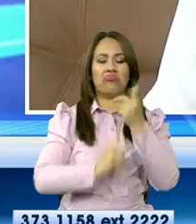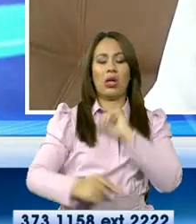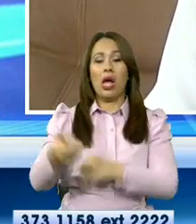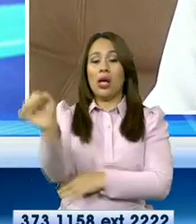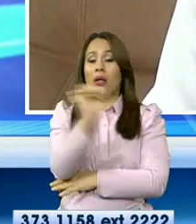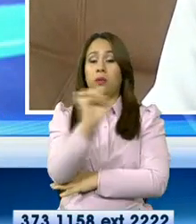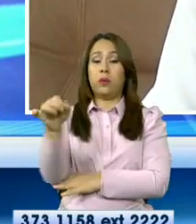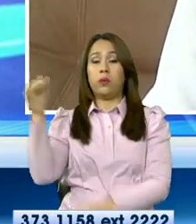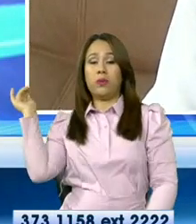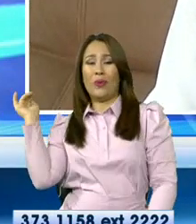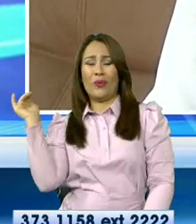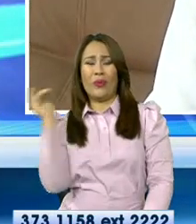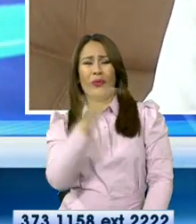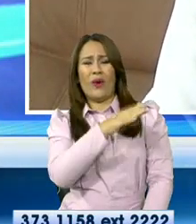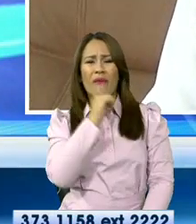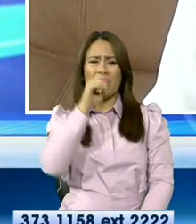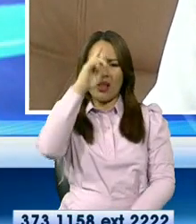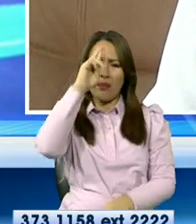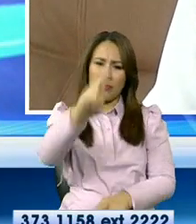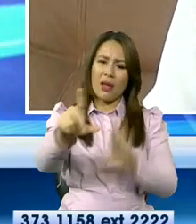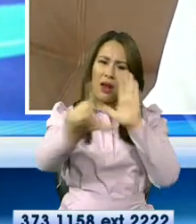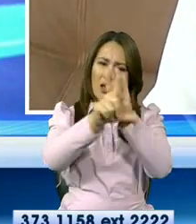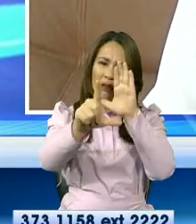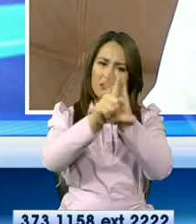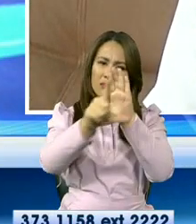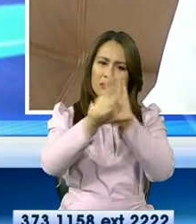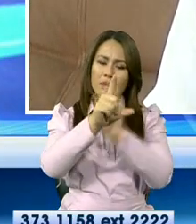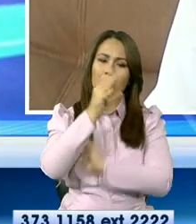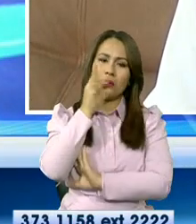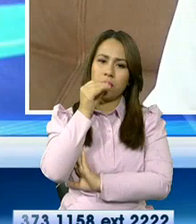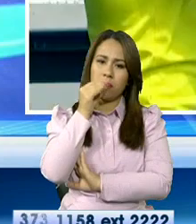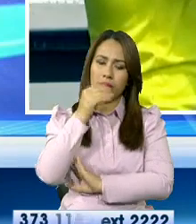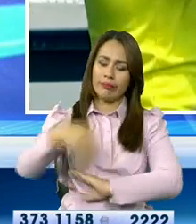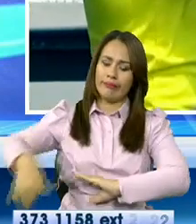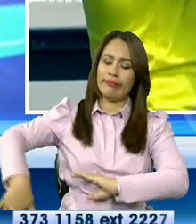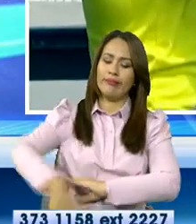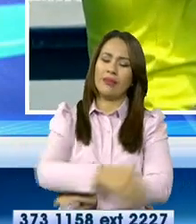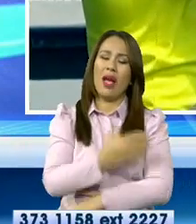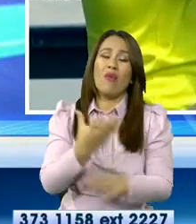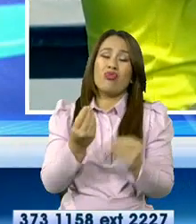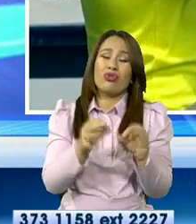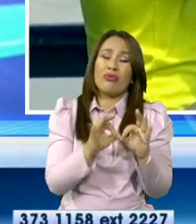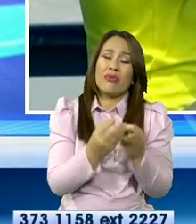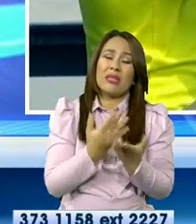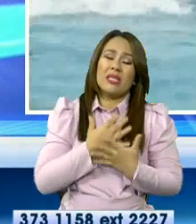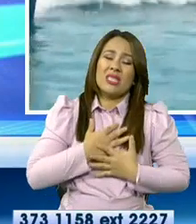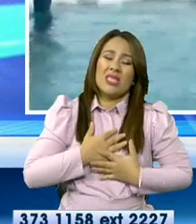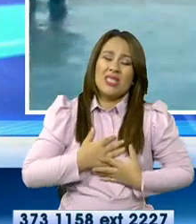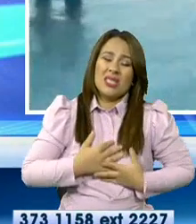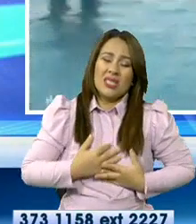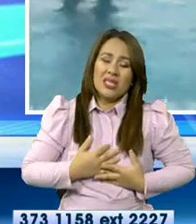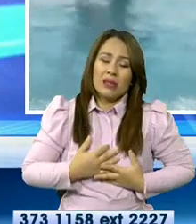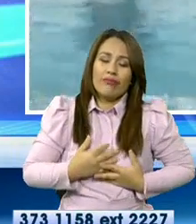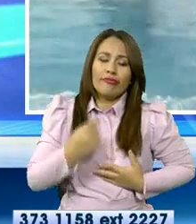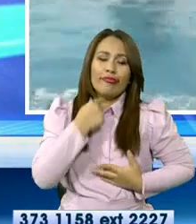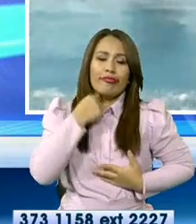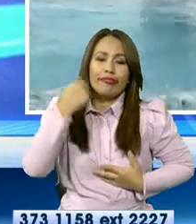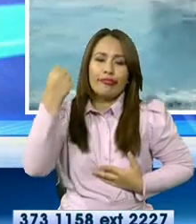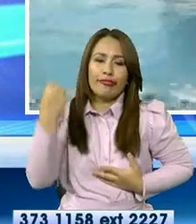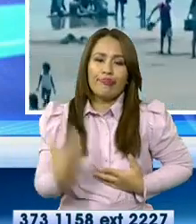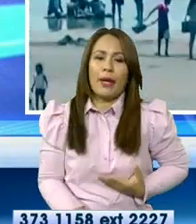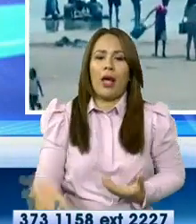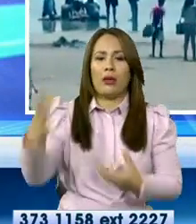velocidad sin respetar ninguna ley de tránsito. Entonces fulanito enluta a toda la familia, le daña el feriado a todo el mundo,